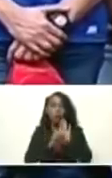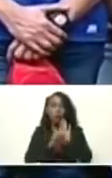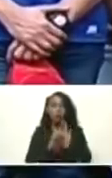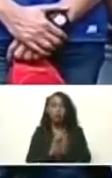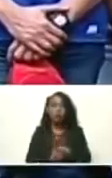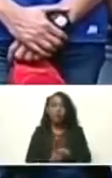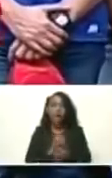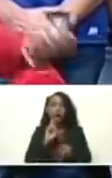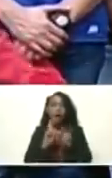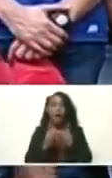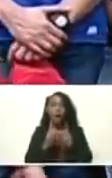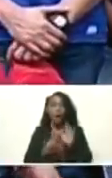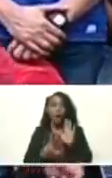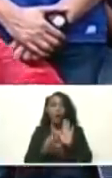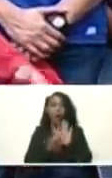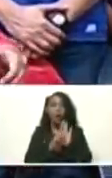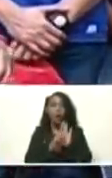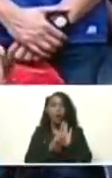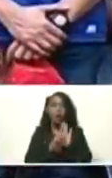en algunas leyes.